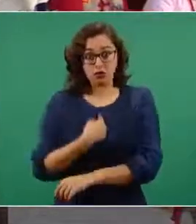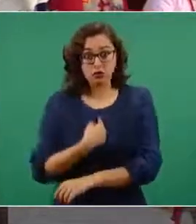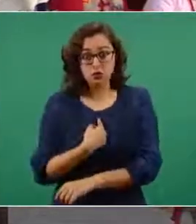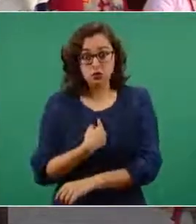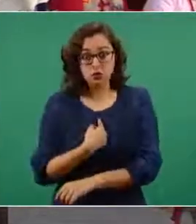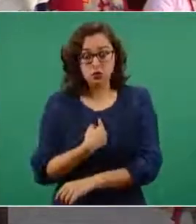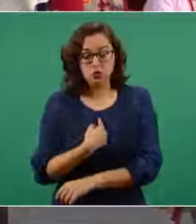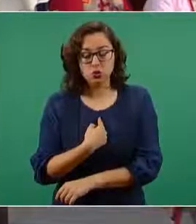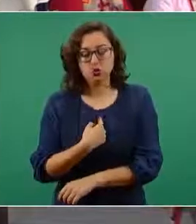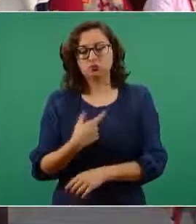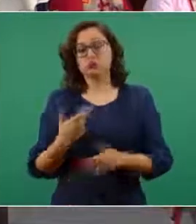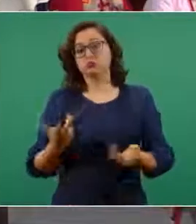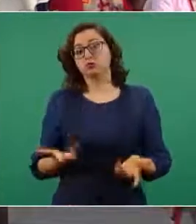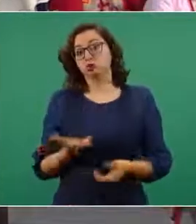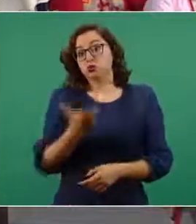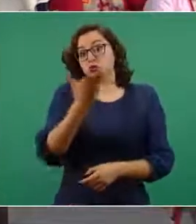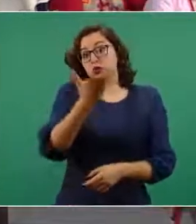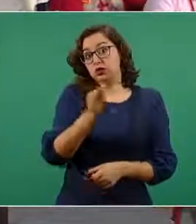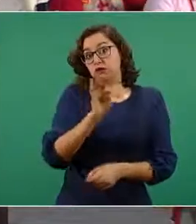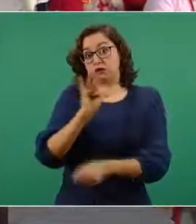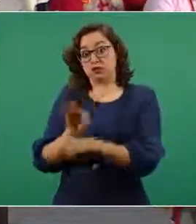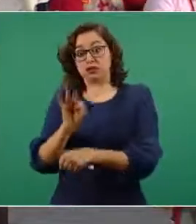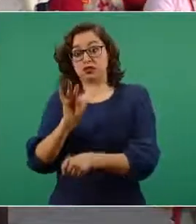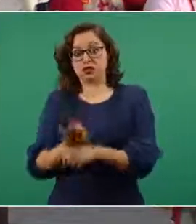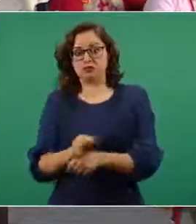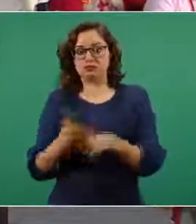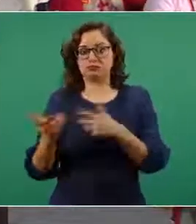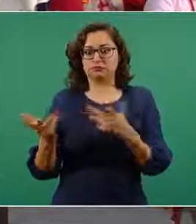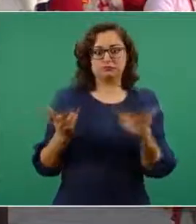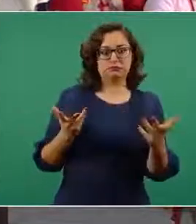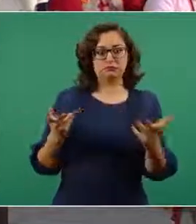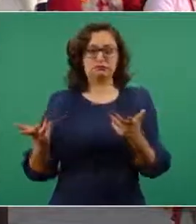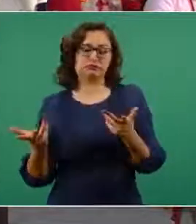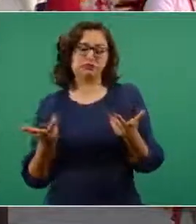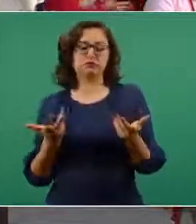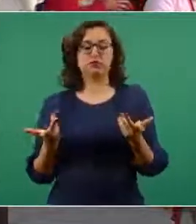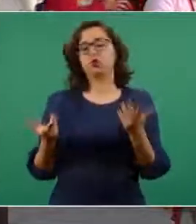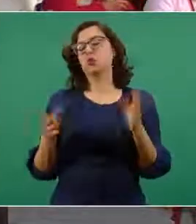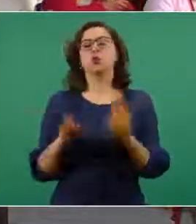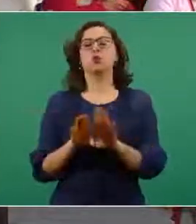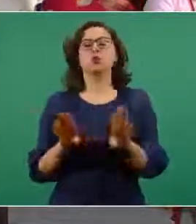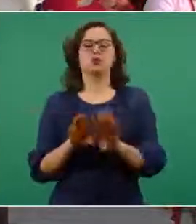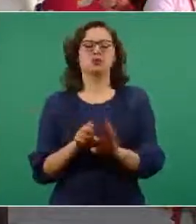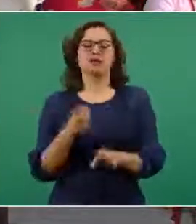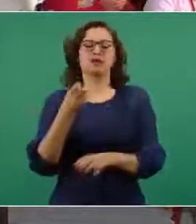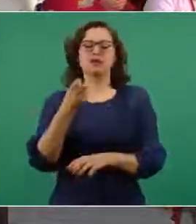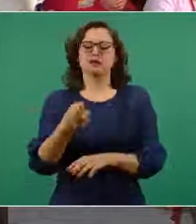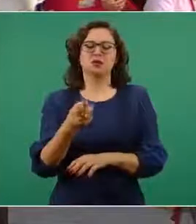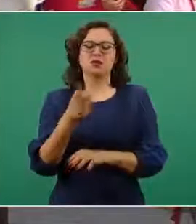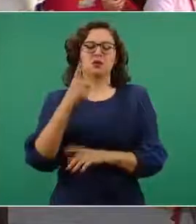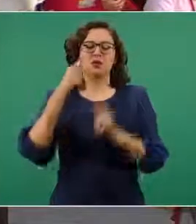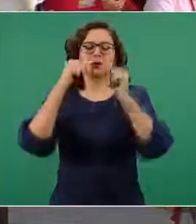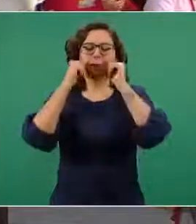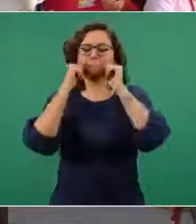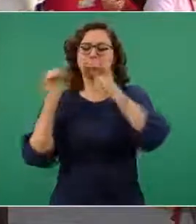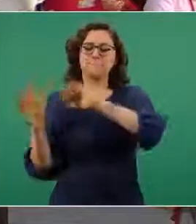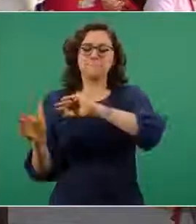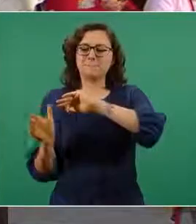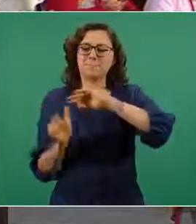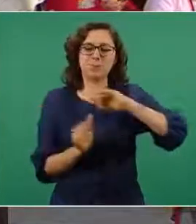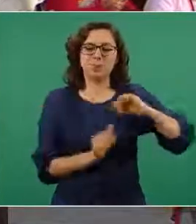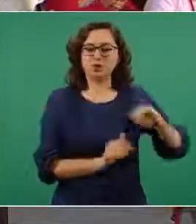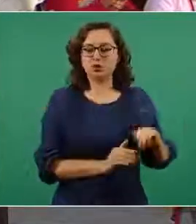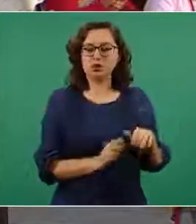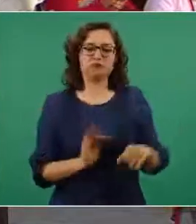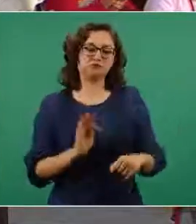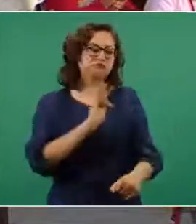inclinados del otro lado. Y lo que nos decíamos, pues más allá de eso, si nosotros o quien sea se